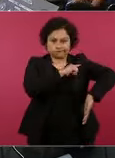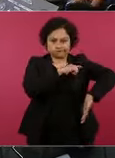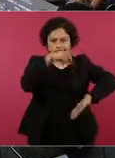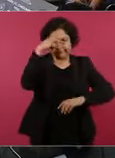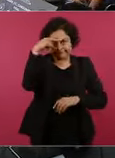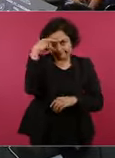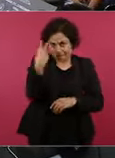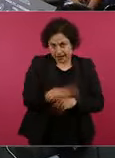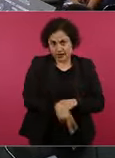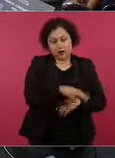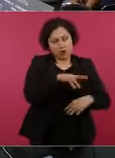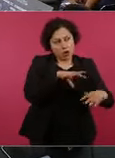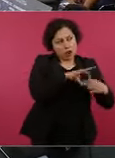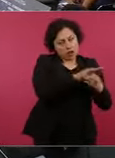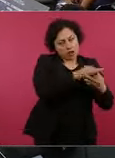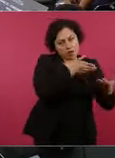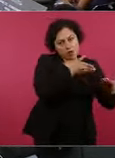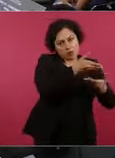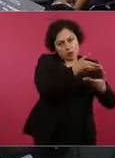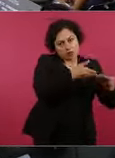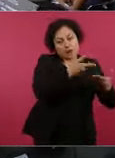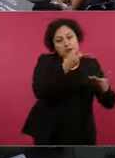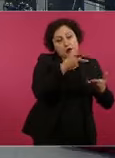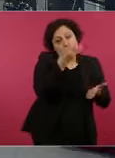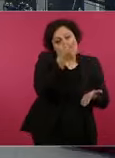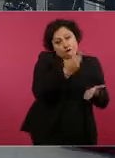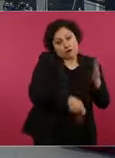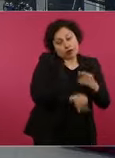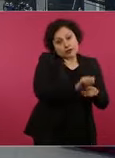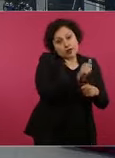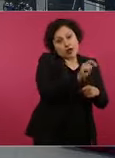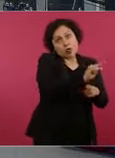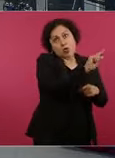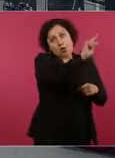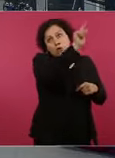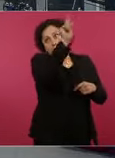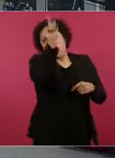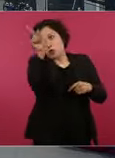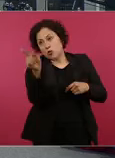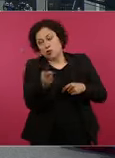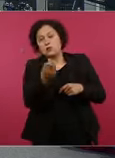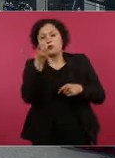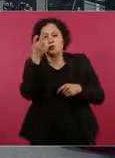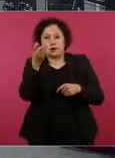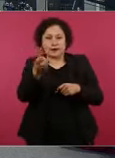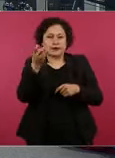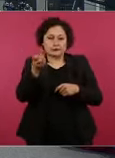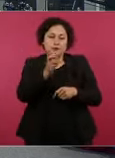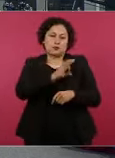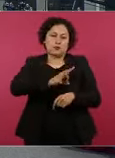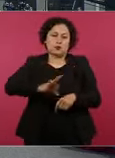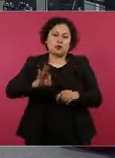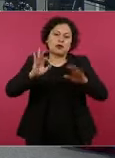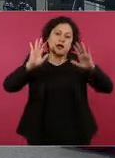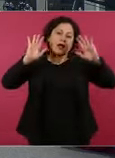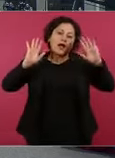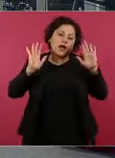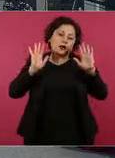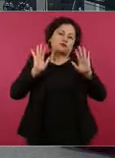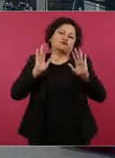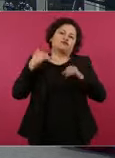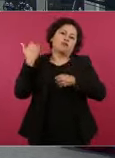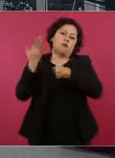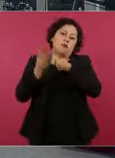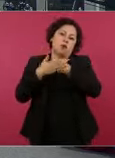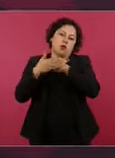Pero bueno, ya eso le va a corresponder a los que nos van a sustituir, pero es